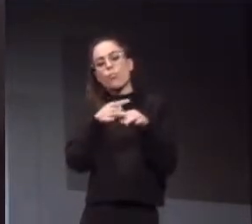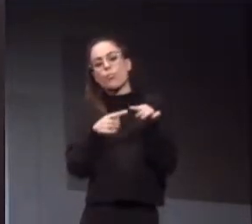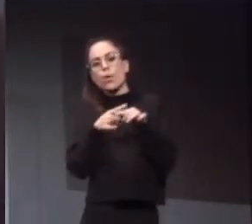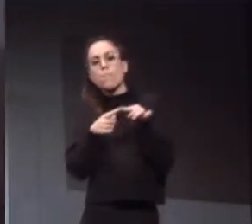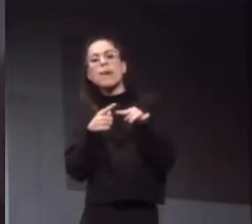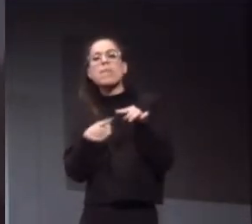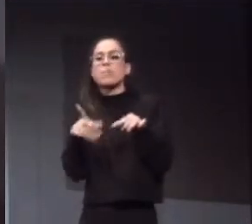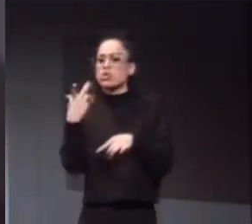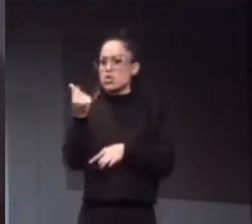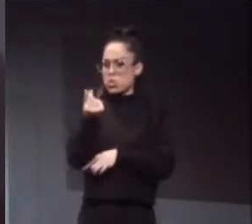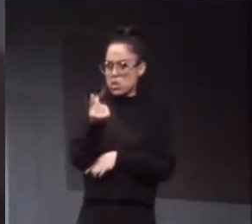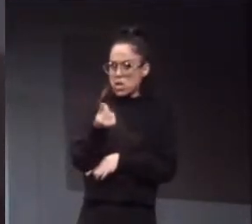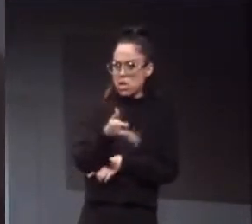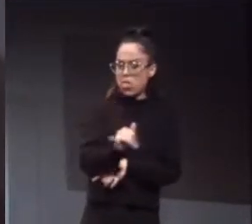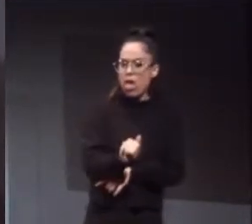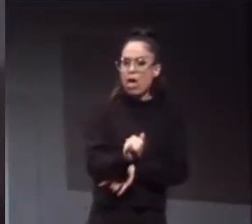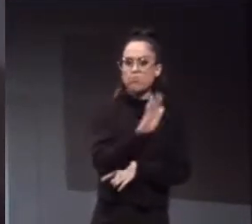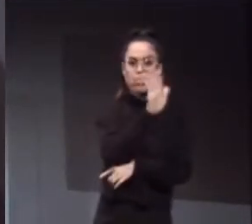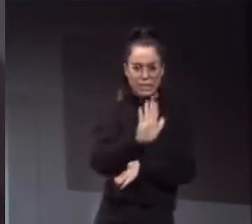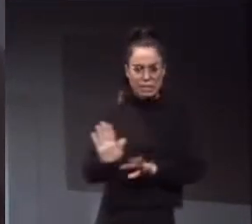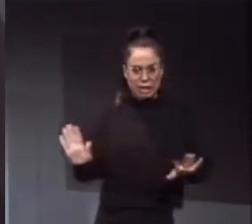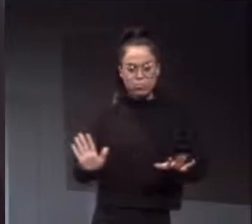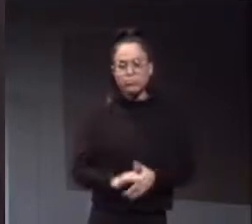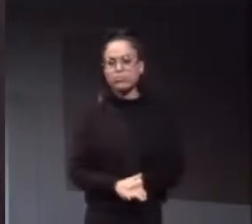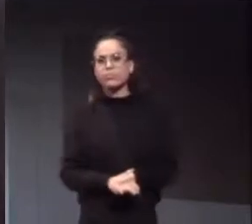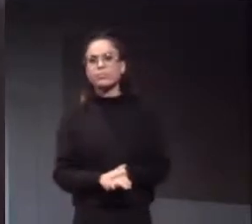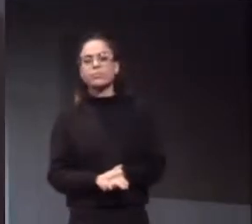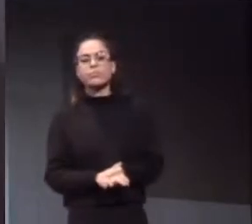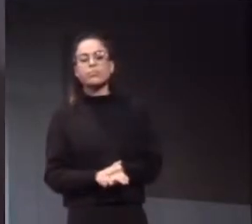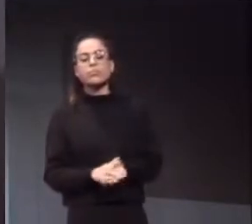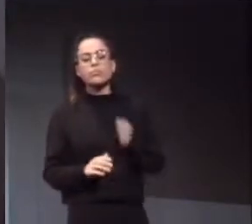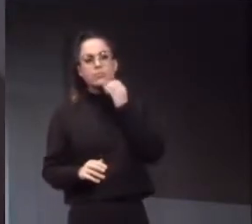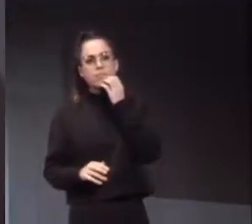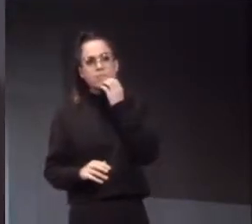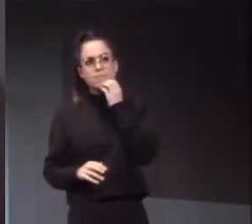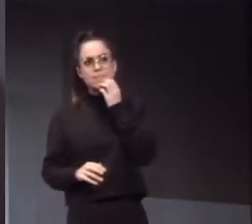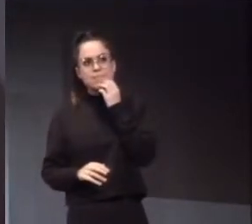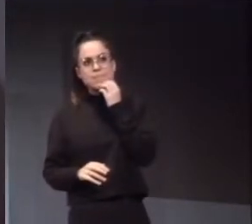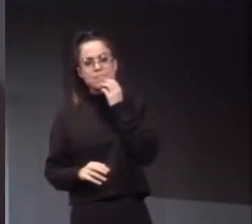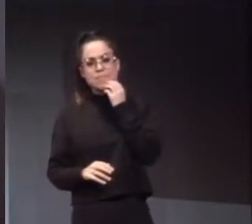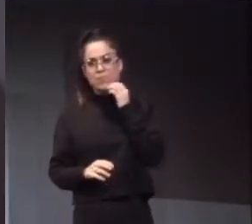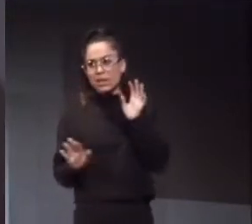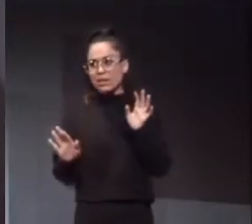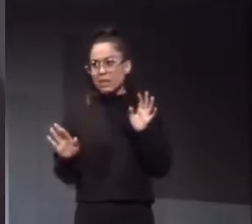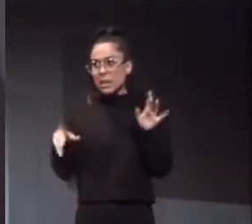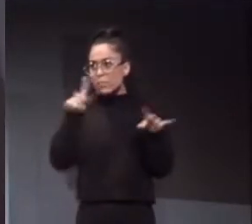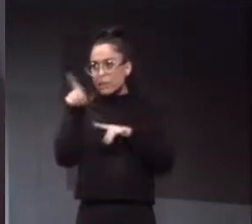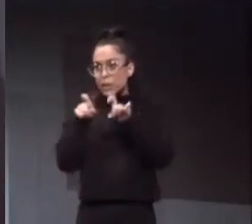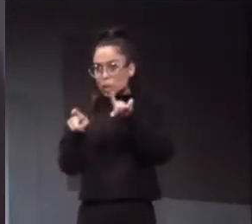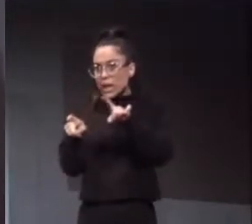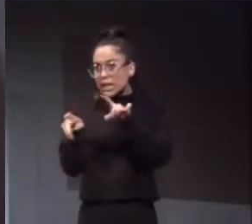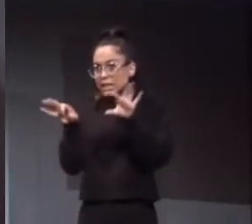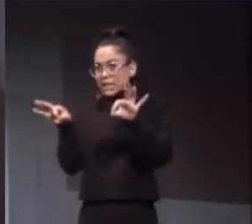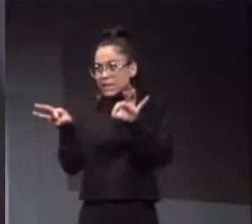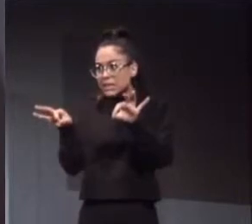al menos aparente mientras fluye el crédito y que si a partir y que si eso no es otra referida